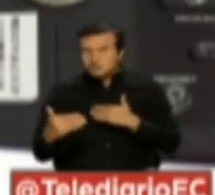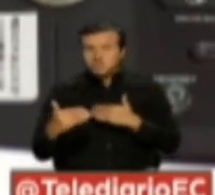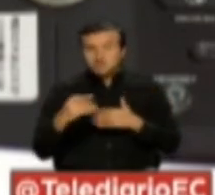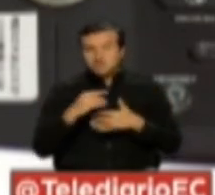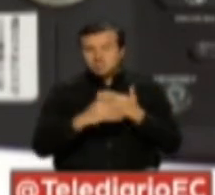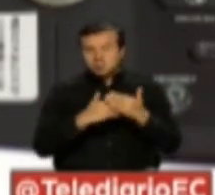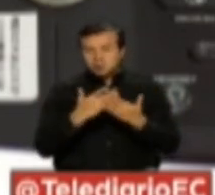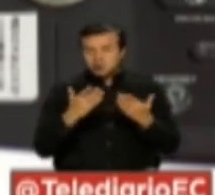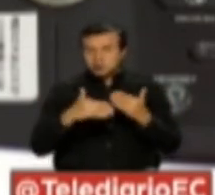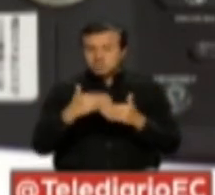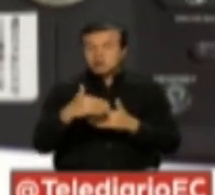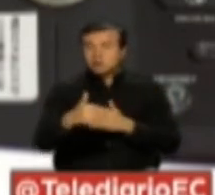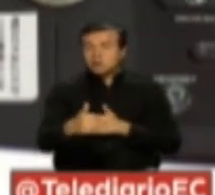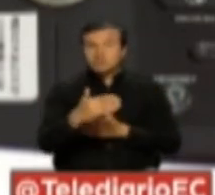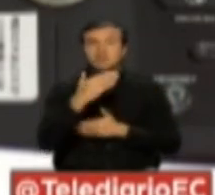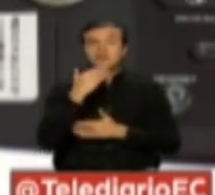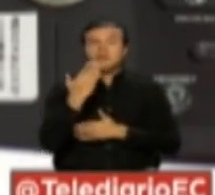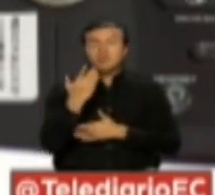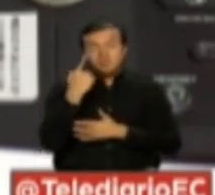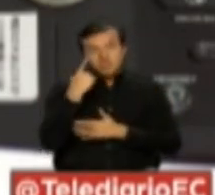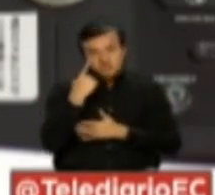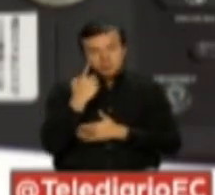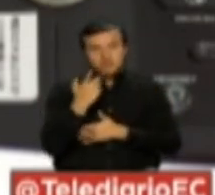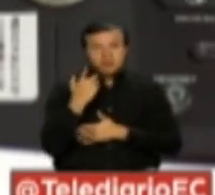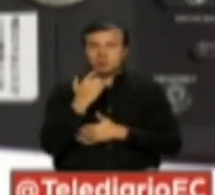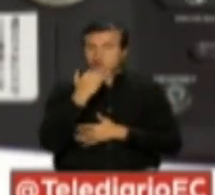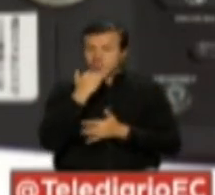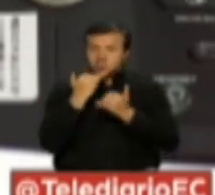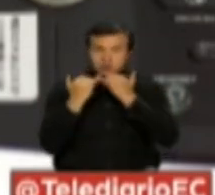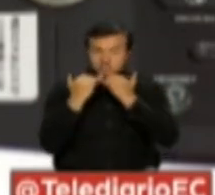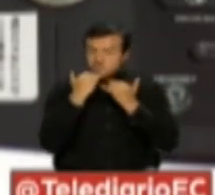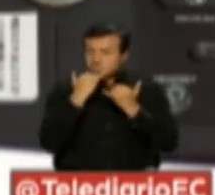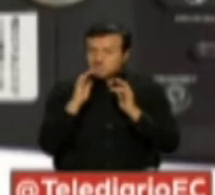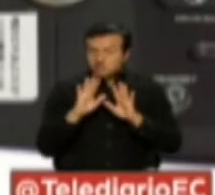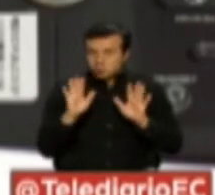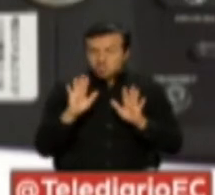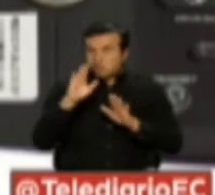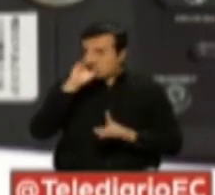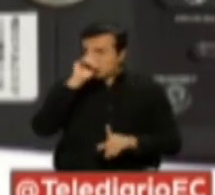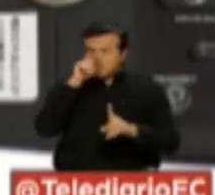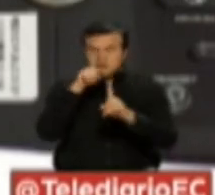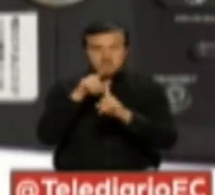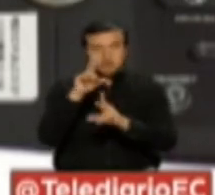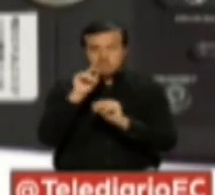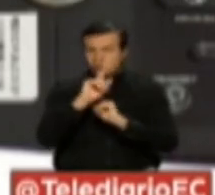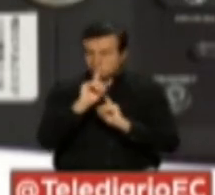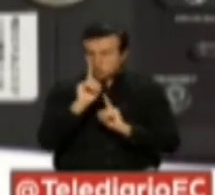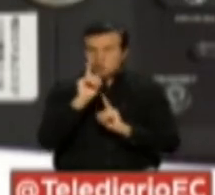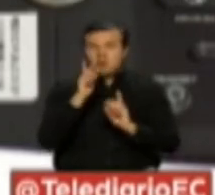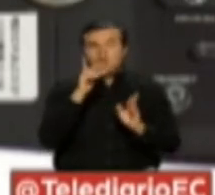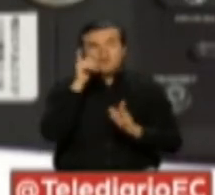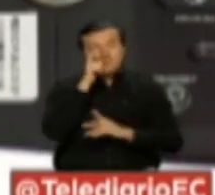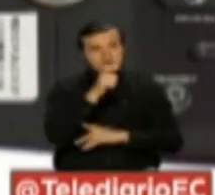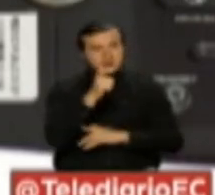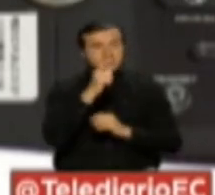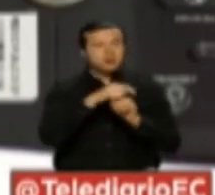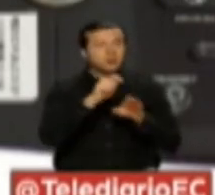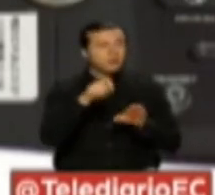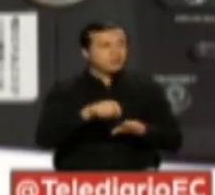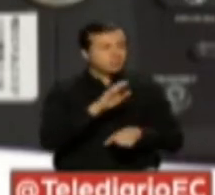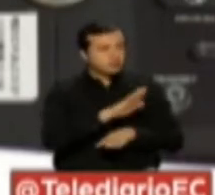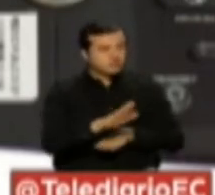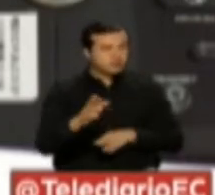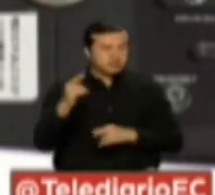etapas procesales que vengan con interferencias indebidas que pueden restar objetividad a los fiscales y a los jueces